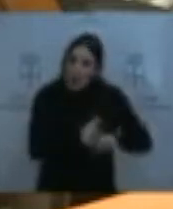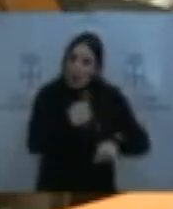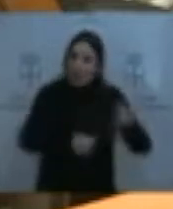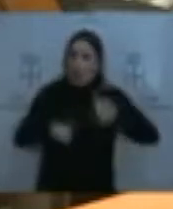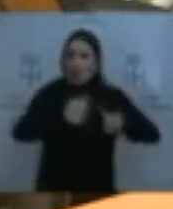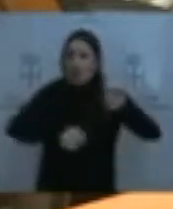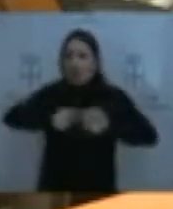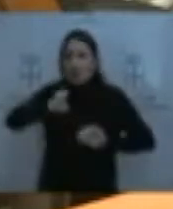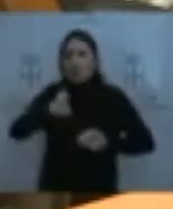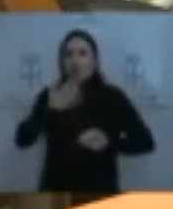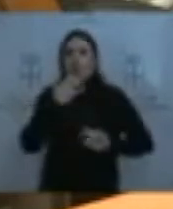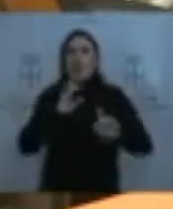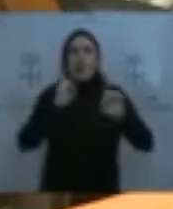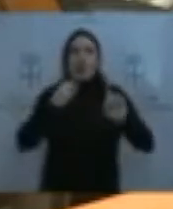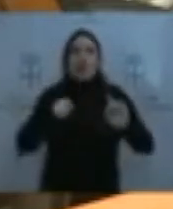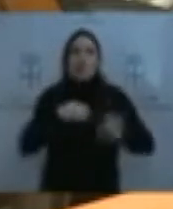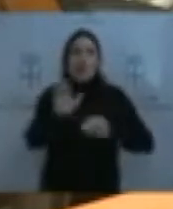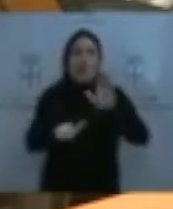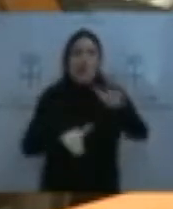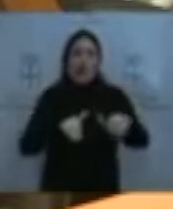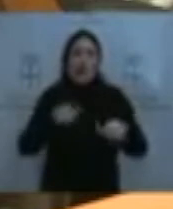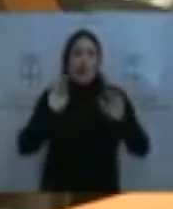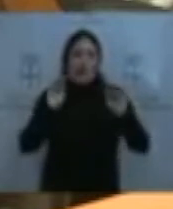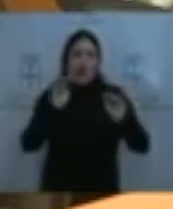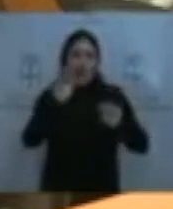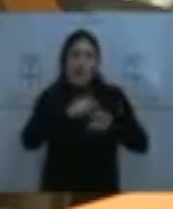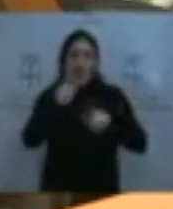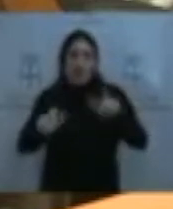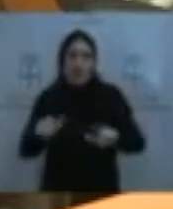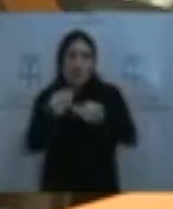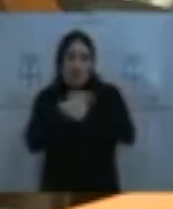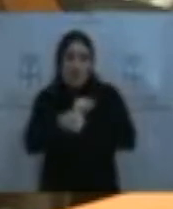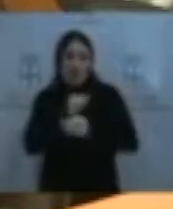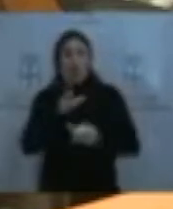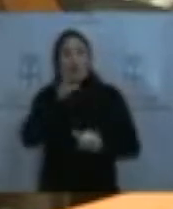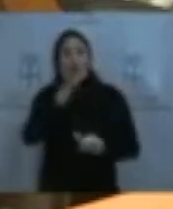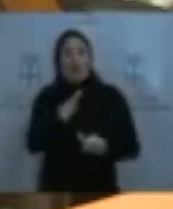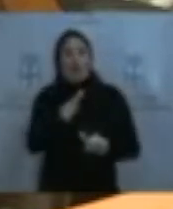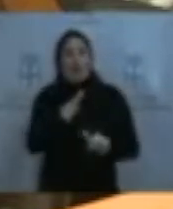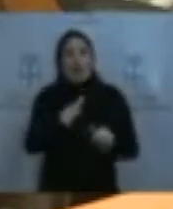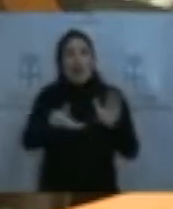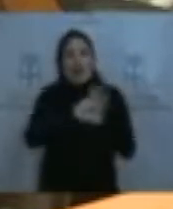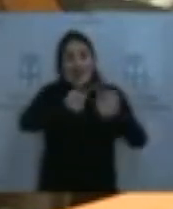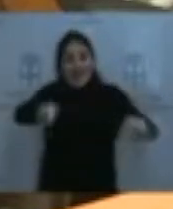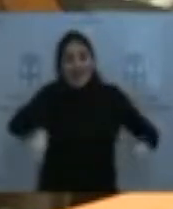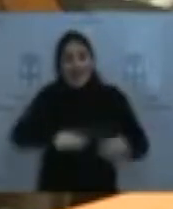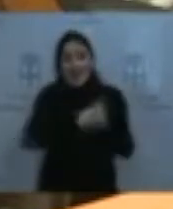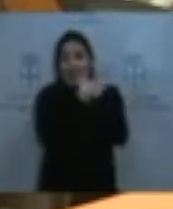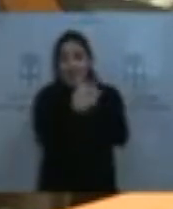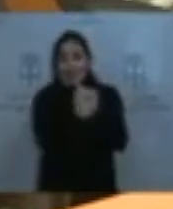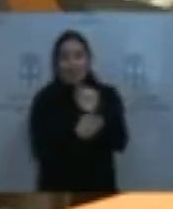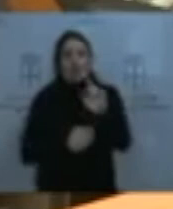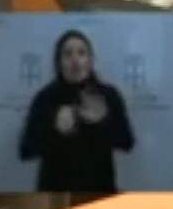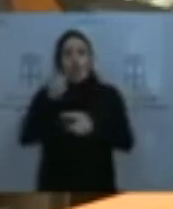añadidos, como pasó en el caso de la convocatoria de formación de desempleados, que como consecuencia de cambios legislativos que nos obligan a enviar